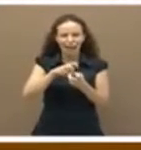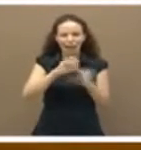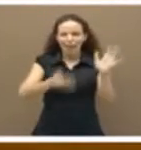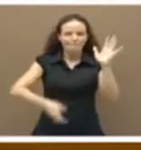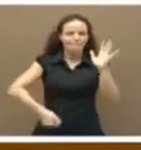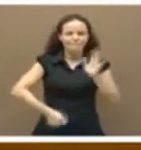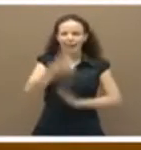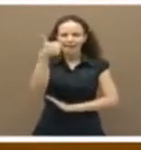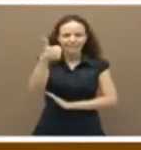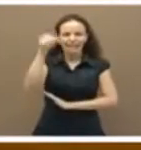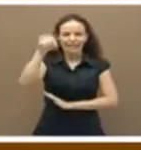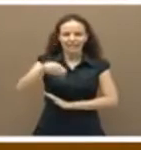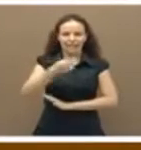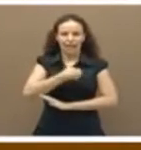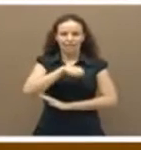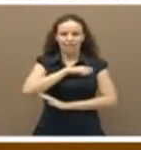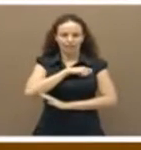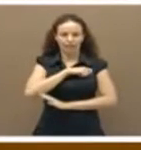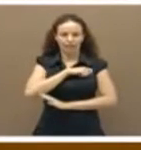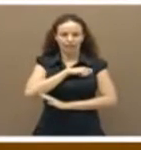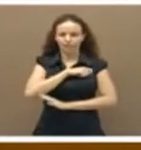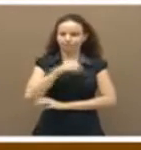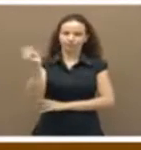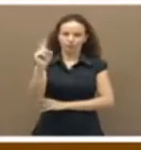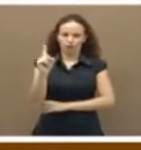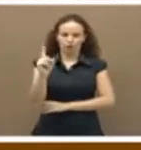tren del país? Así que se acabó el